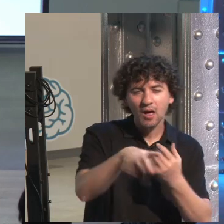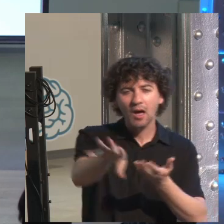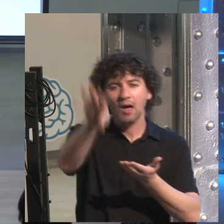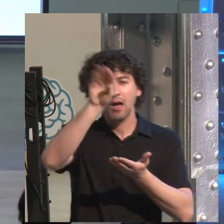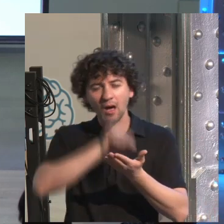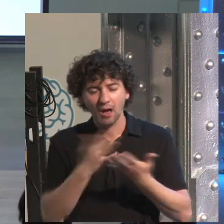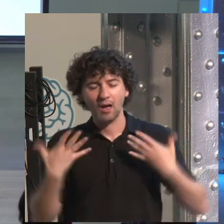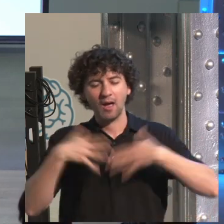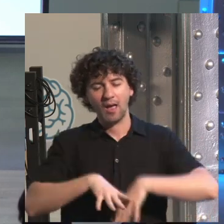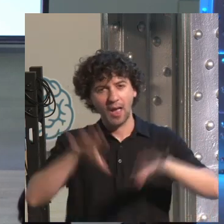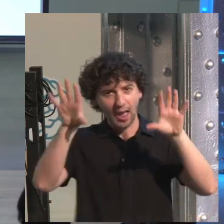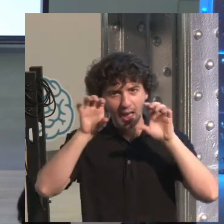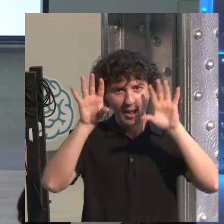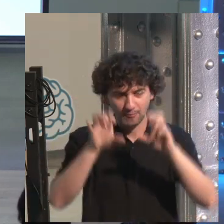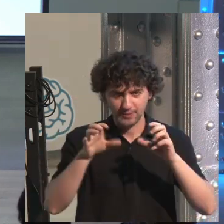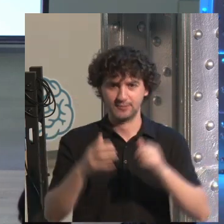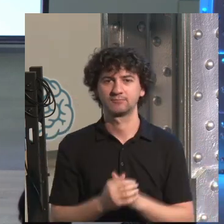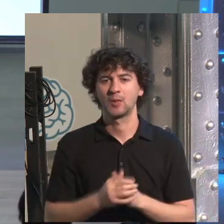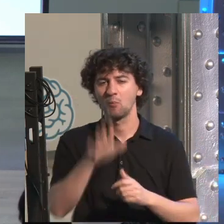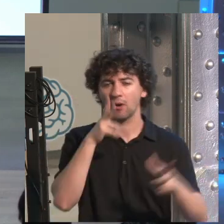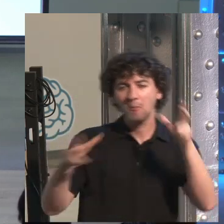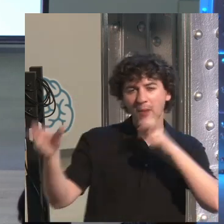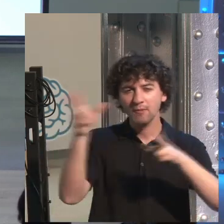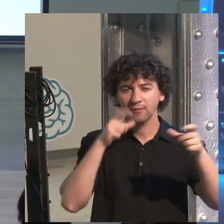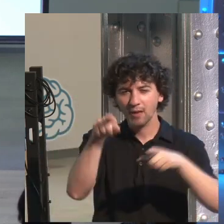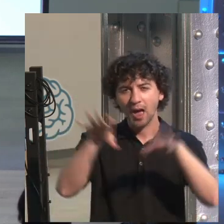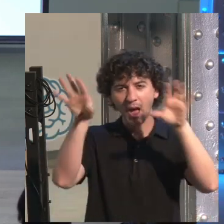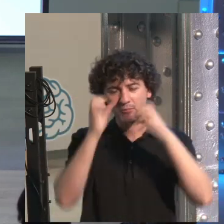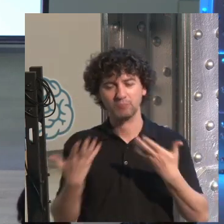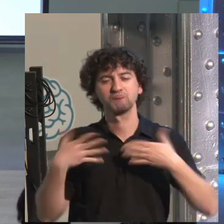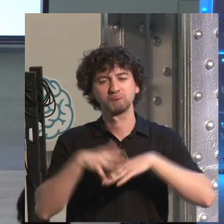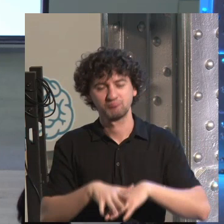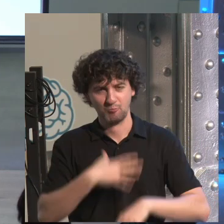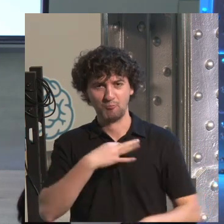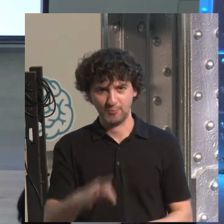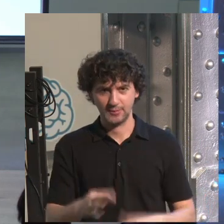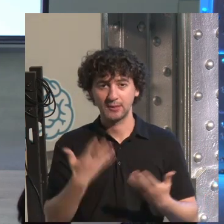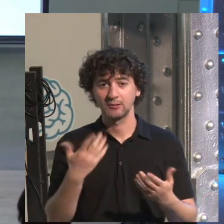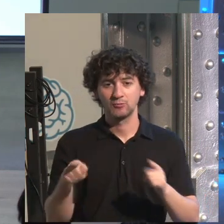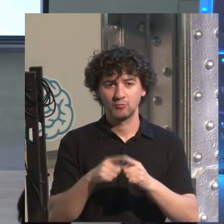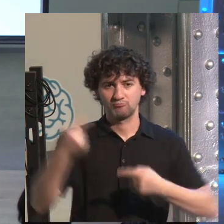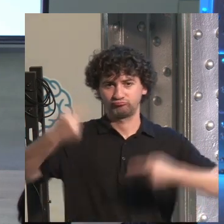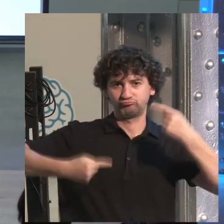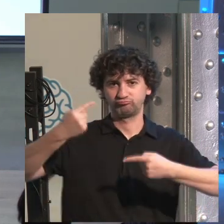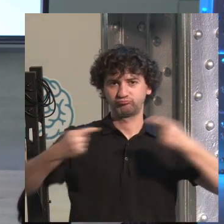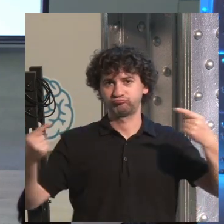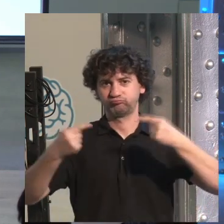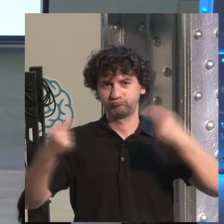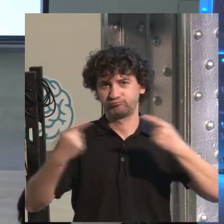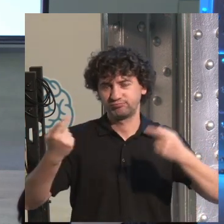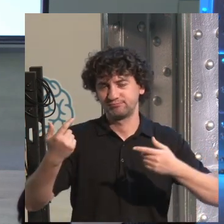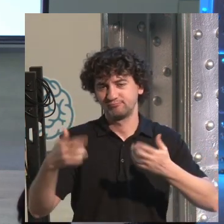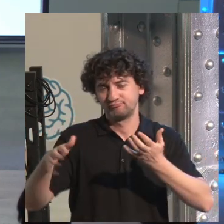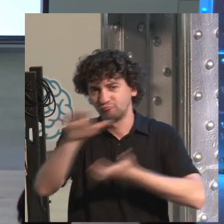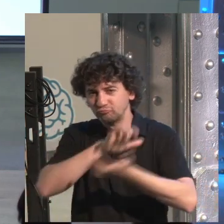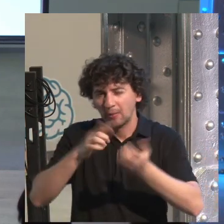la percepción, tendríamos que hacer sistemas que pueden aprender a partir de datos. Y ha habido cierta rivalidad entre las dos escuelas. Hoy en día nos encontramos